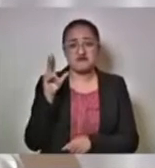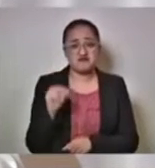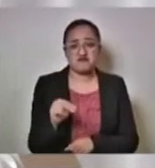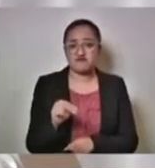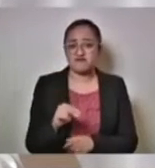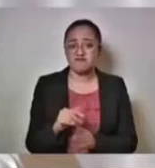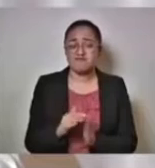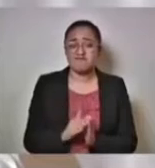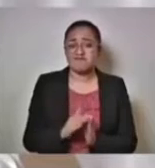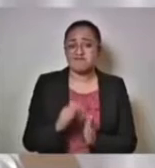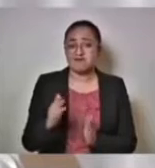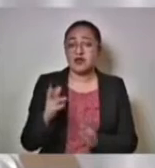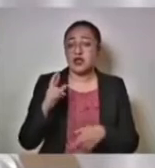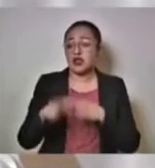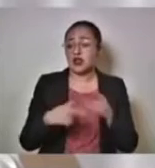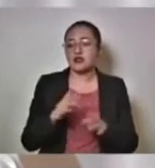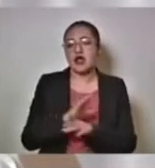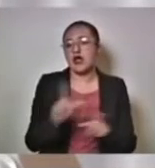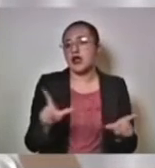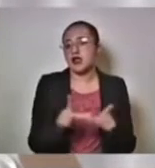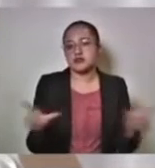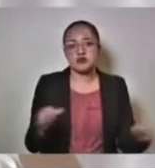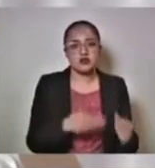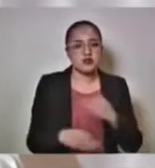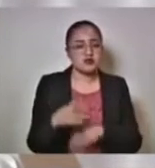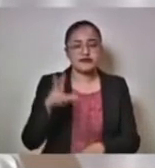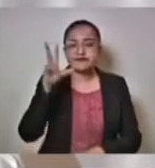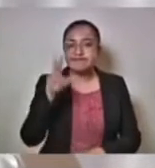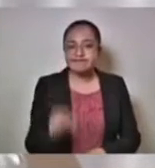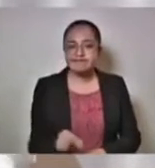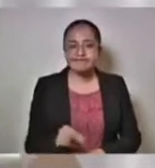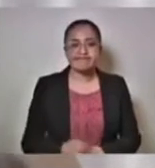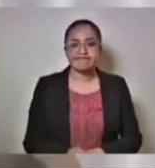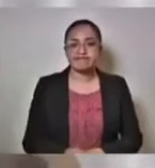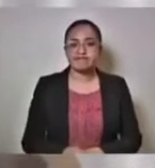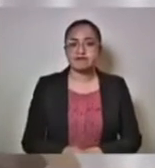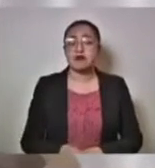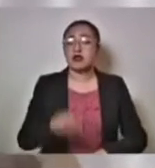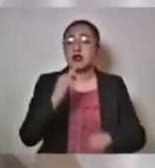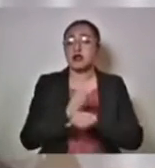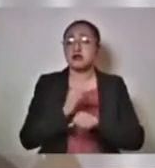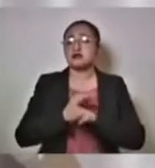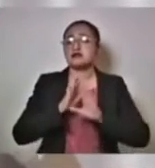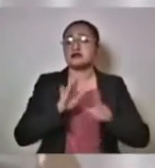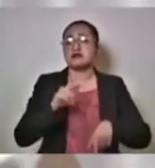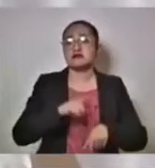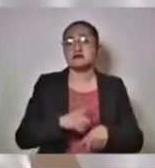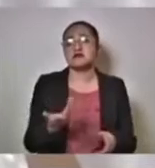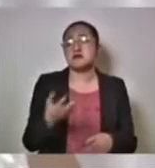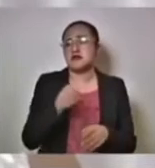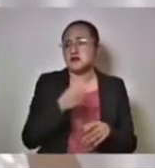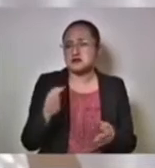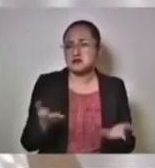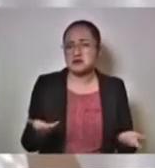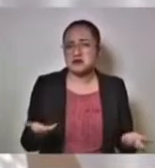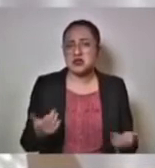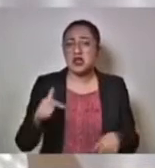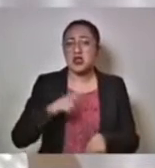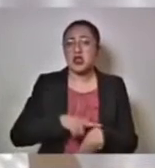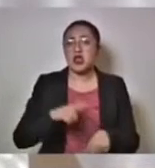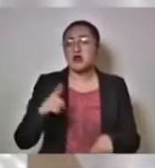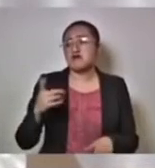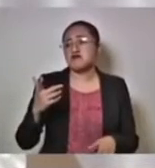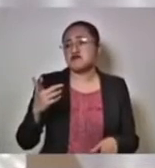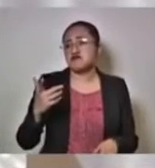cuando se pueda regresar a la normalidad ya estamos a que de mayo 12 de